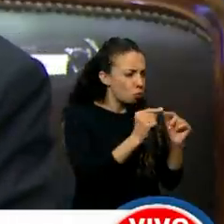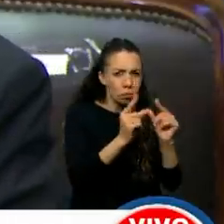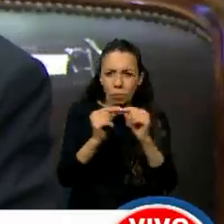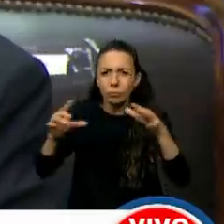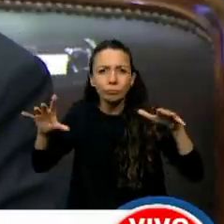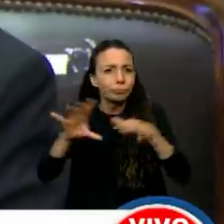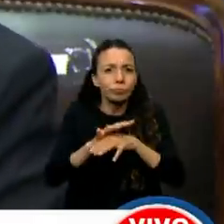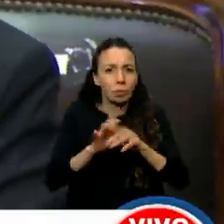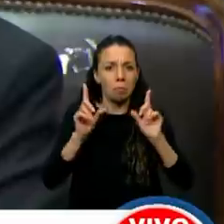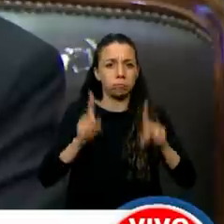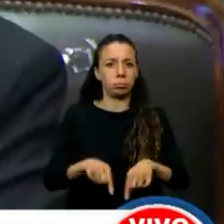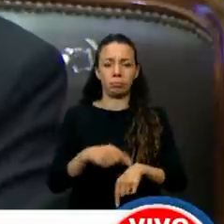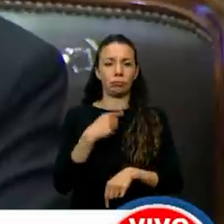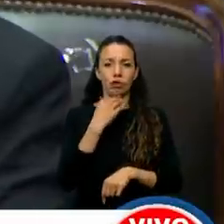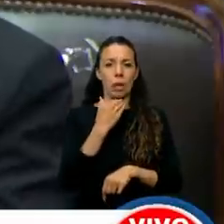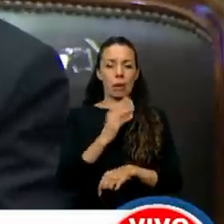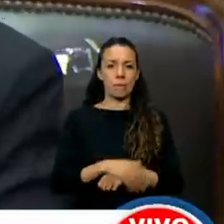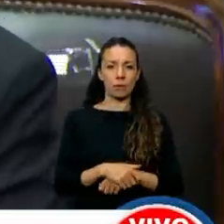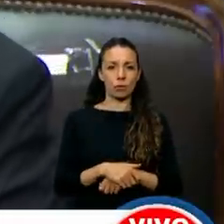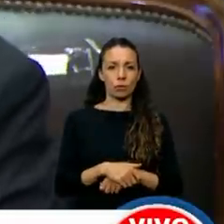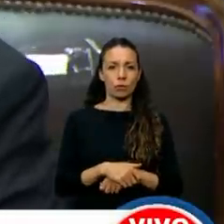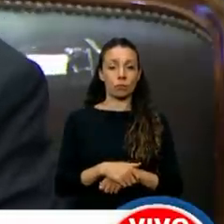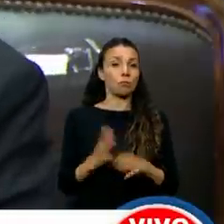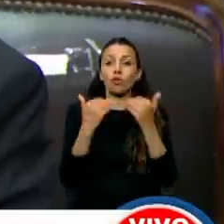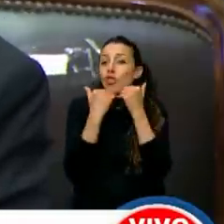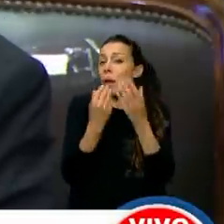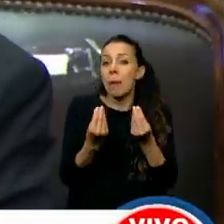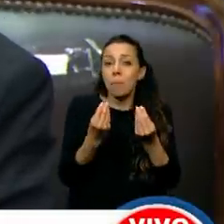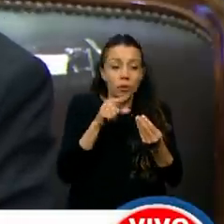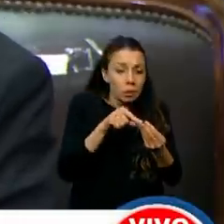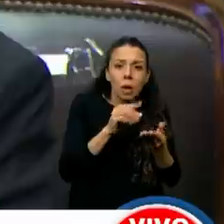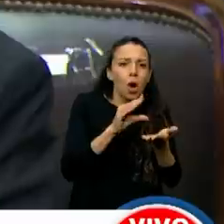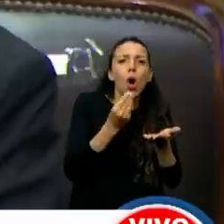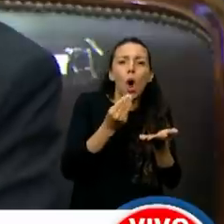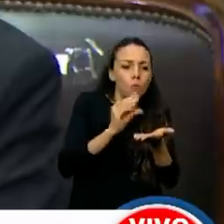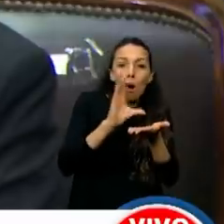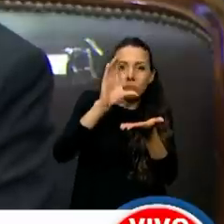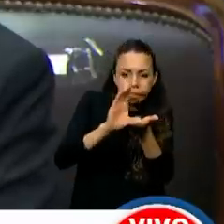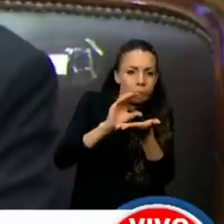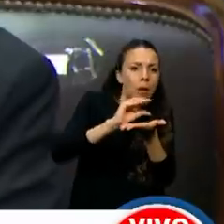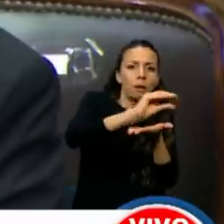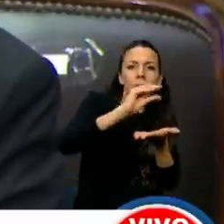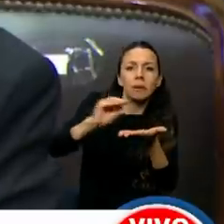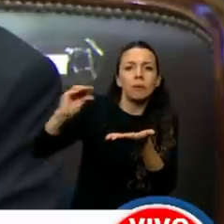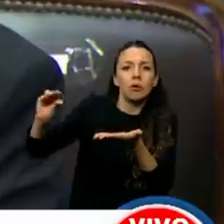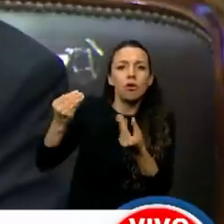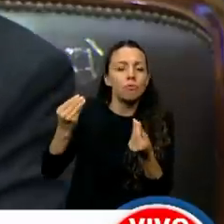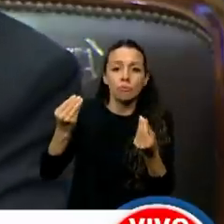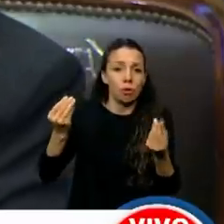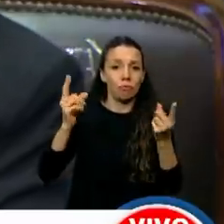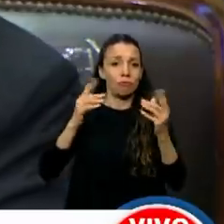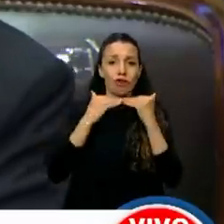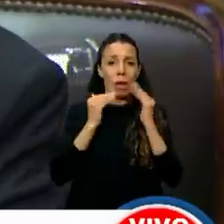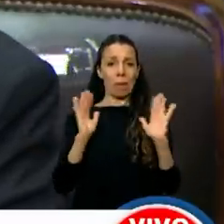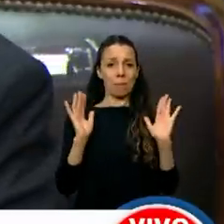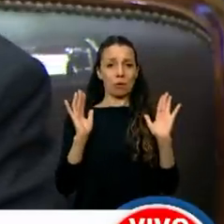hacer no sabemos tampoco cómo se van a distribuir esas partidas lo que sí sabemos es que hay un